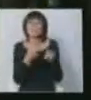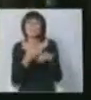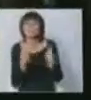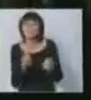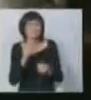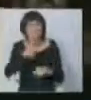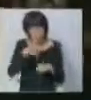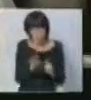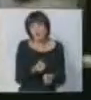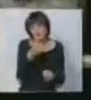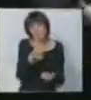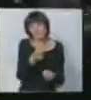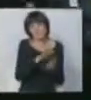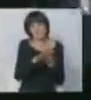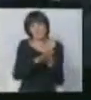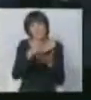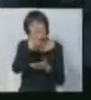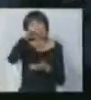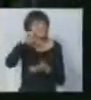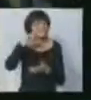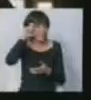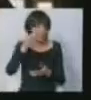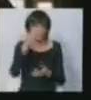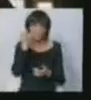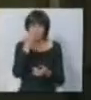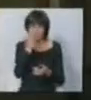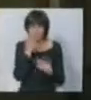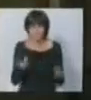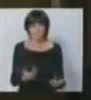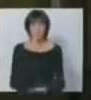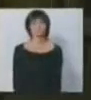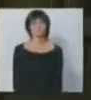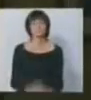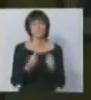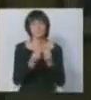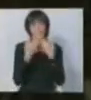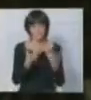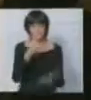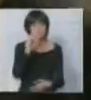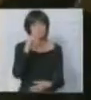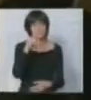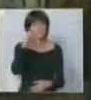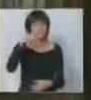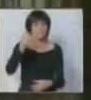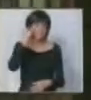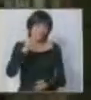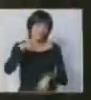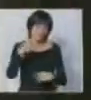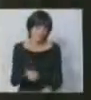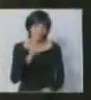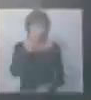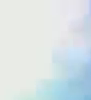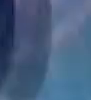a pasar mañana en la segunda y esperada temporada de House of Cards. Muy bien, muchísimas gracias, Iri. Ya mañana se van a poder ver entonces